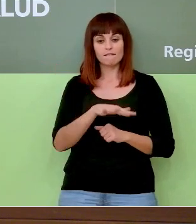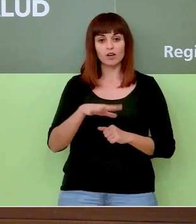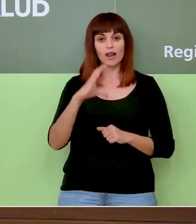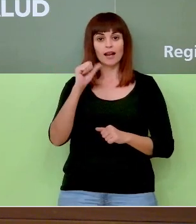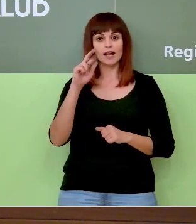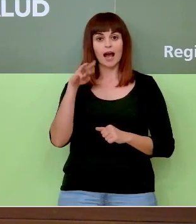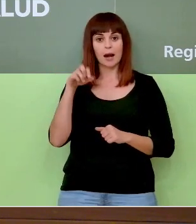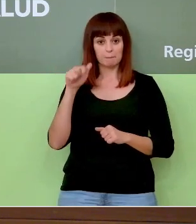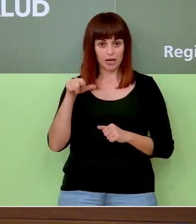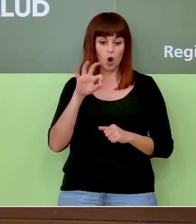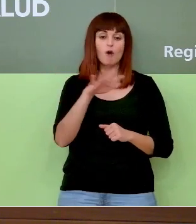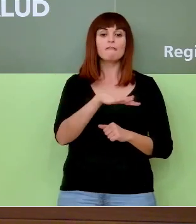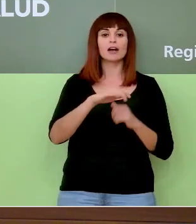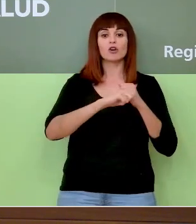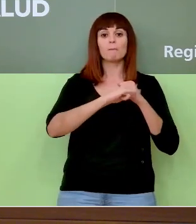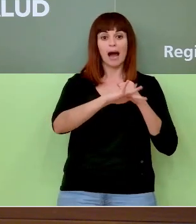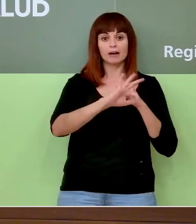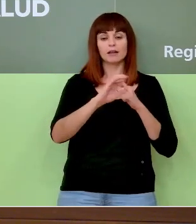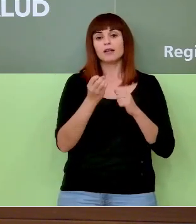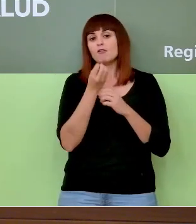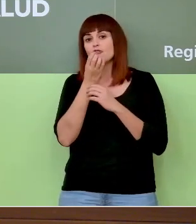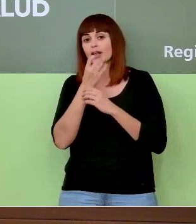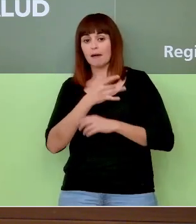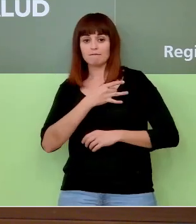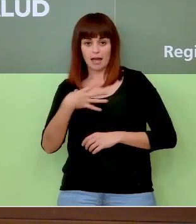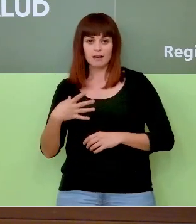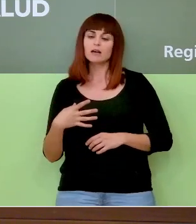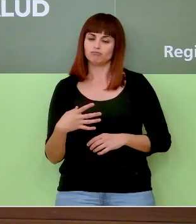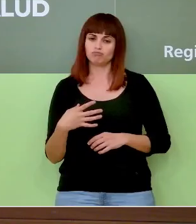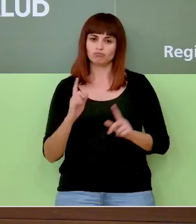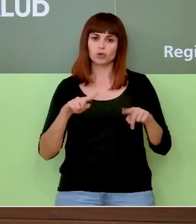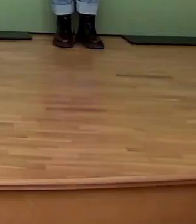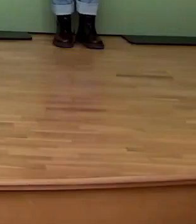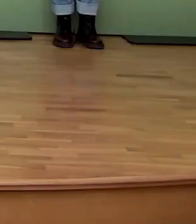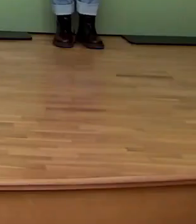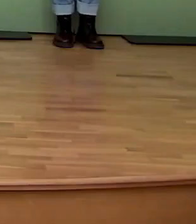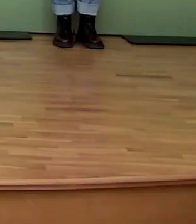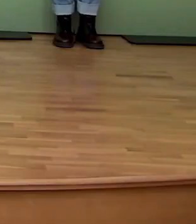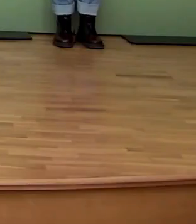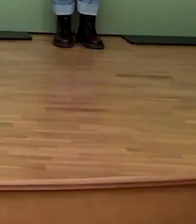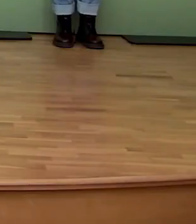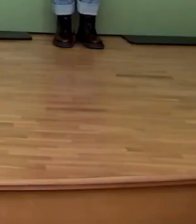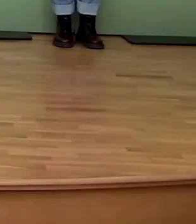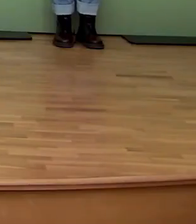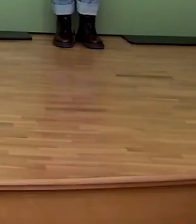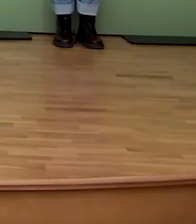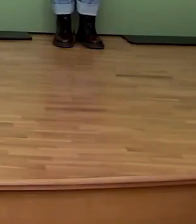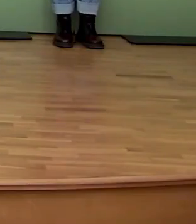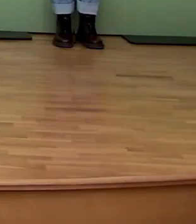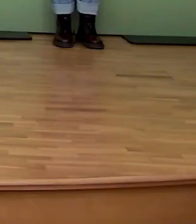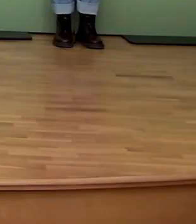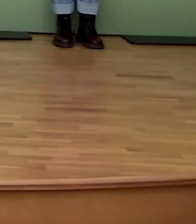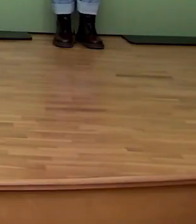Carmen, Barrio Mar y Florida Blanca sí que funcionaron en su momento. Mis otras cuestiones tienen que ver precisamente